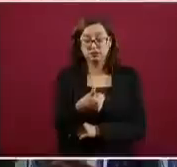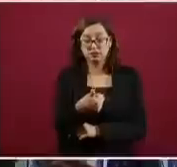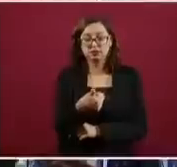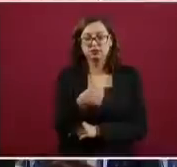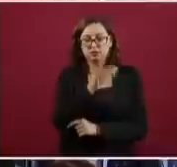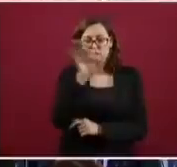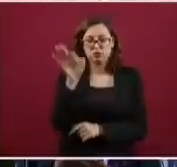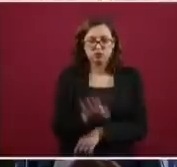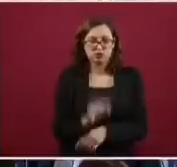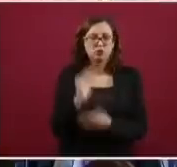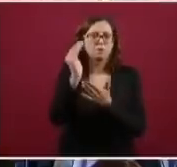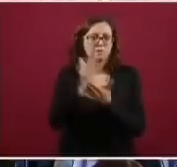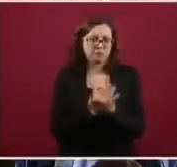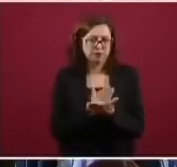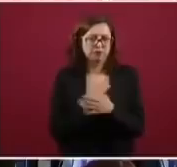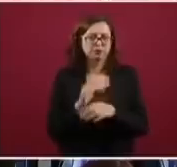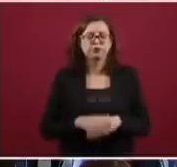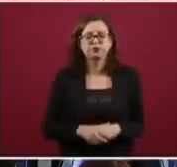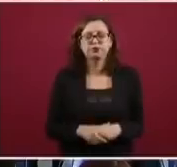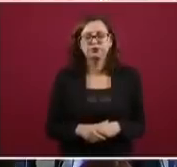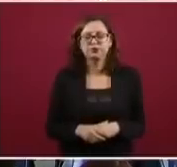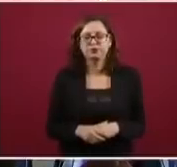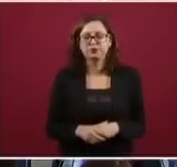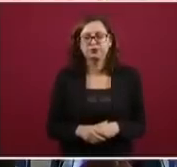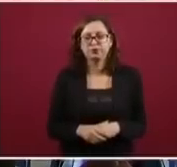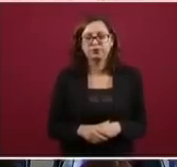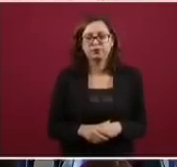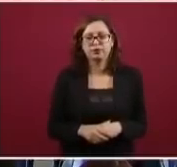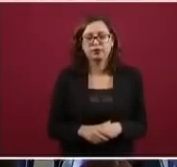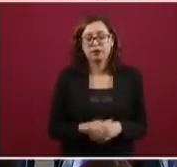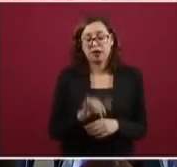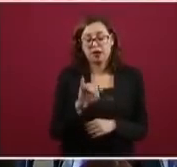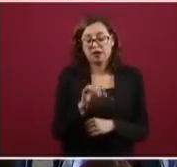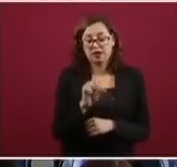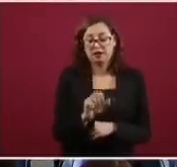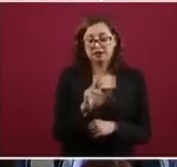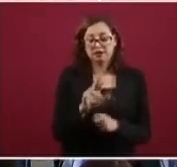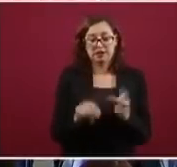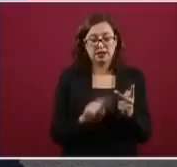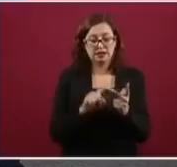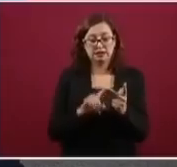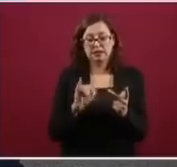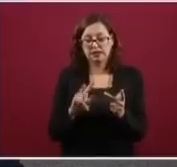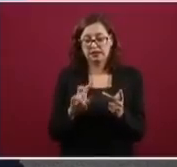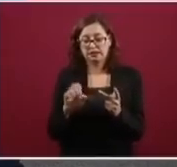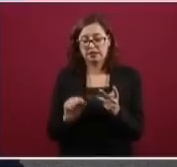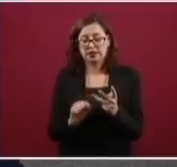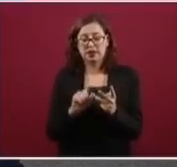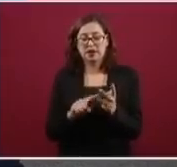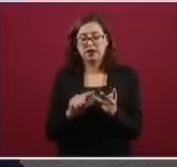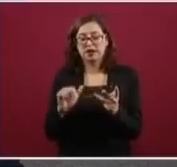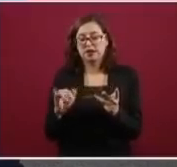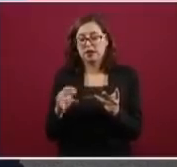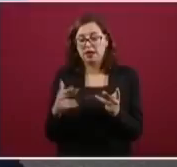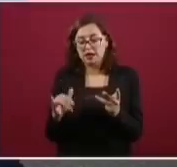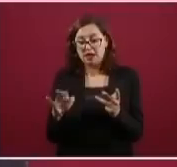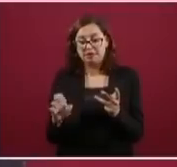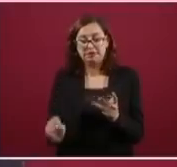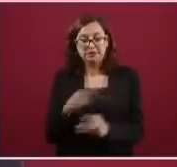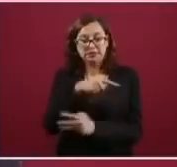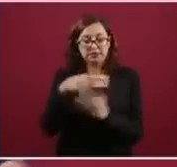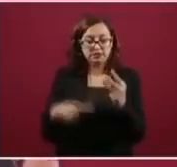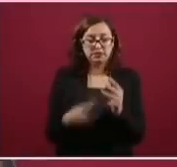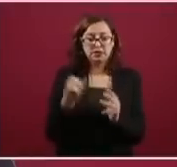por ciento en el caso del libro del impuesto sobre la renta el iva y el ieps dependen de